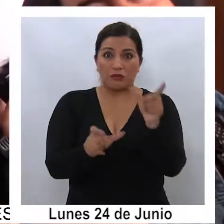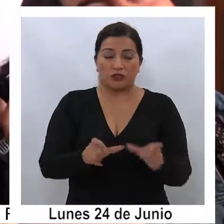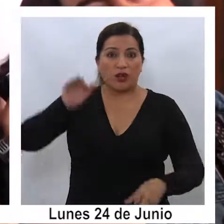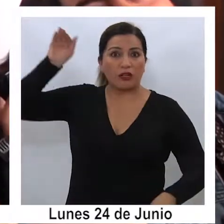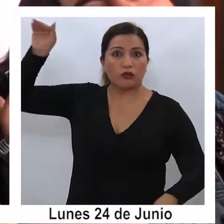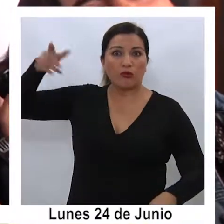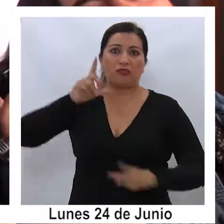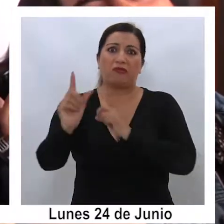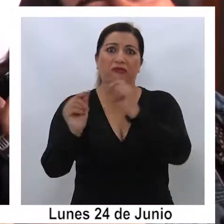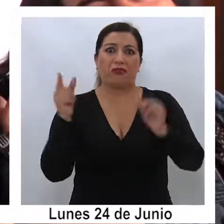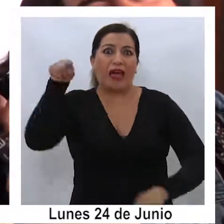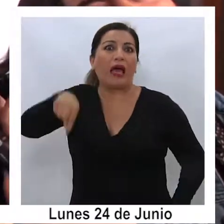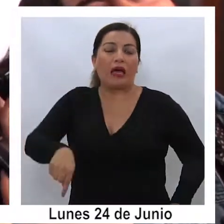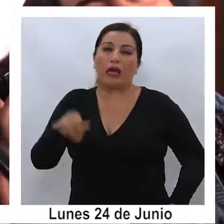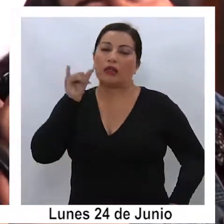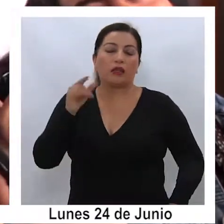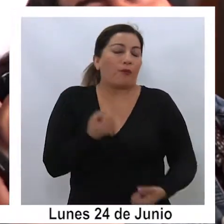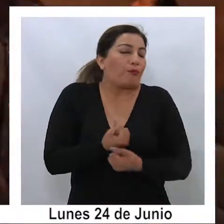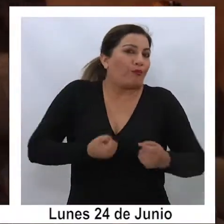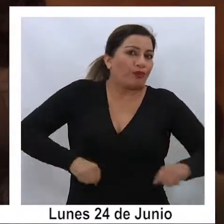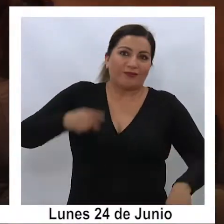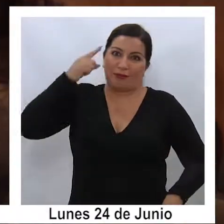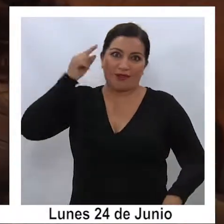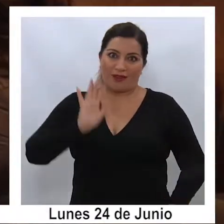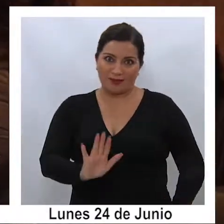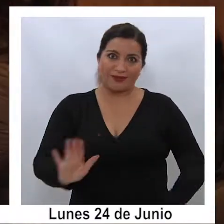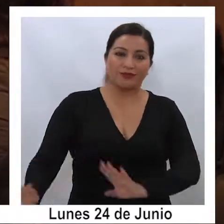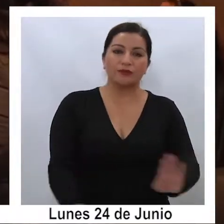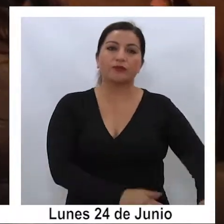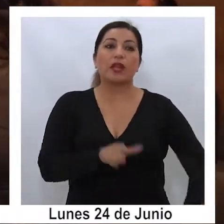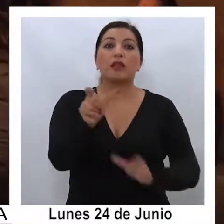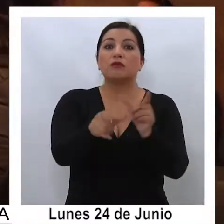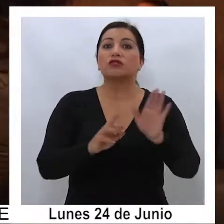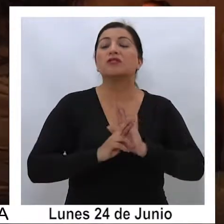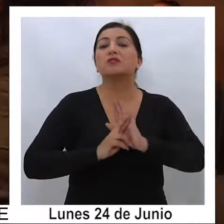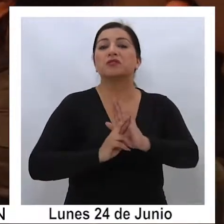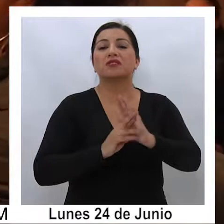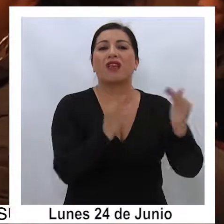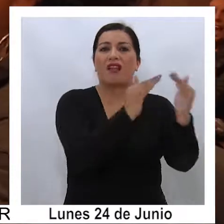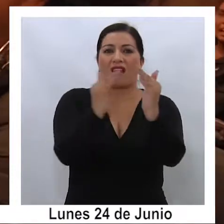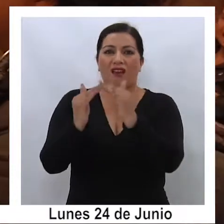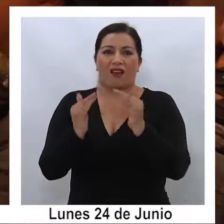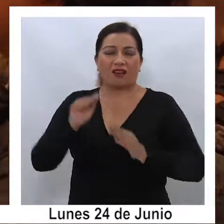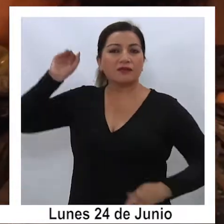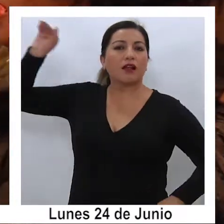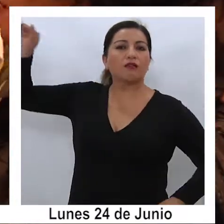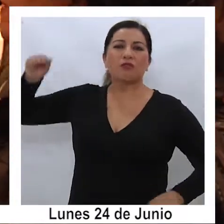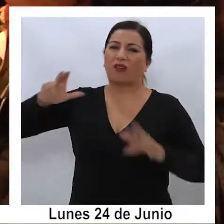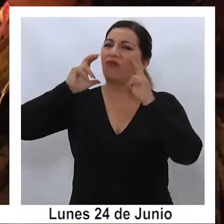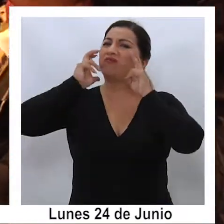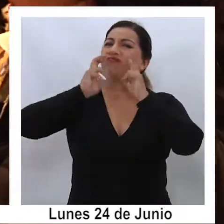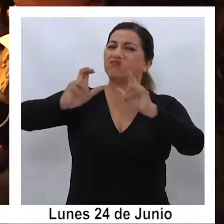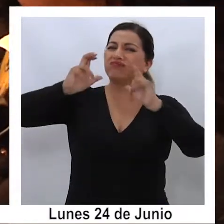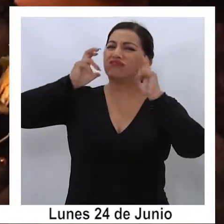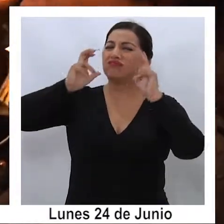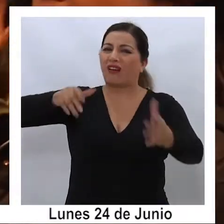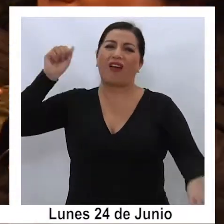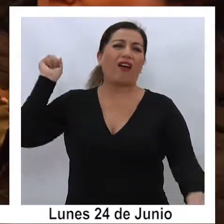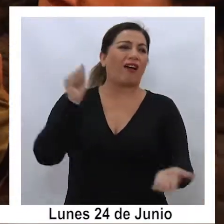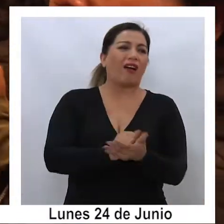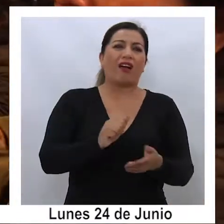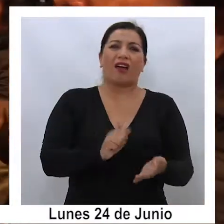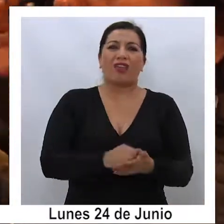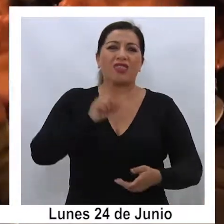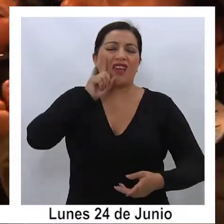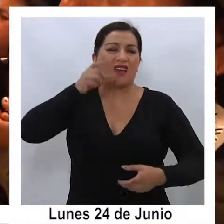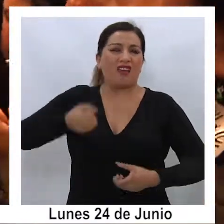de alto auspicio, era descabellado pensarlo siquiera. Los representantes de las poblaciones de alto auspicio gritaron consignas, llevaron